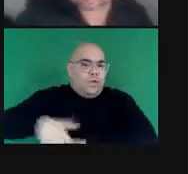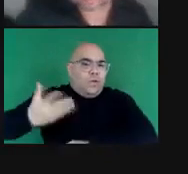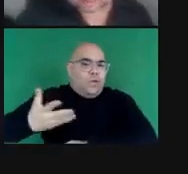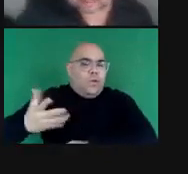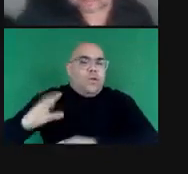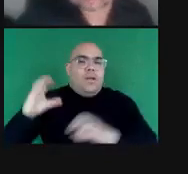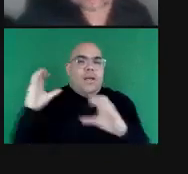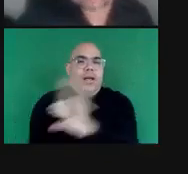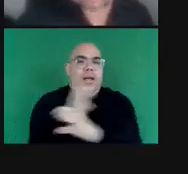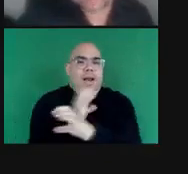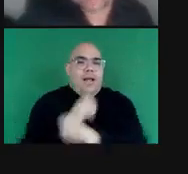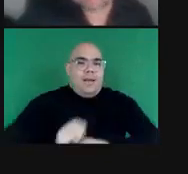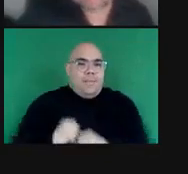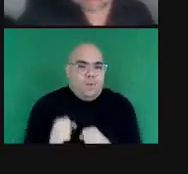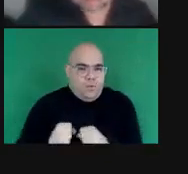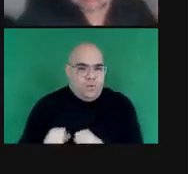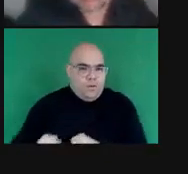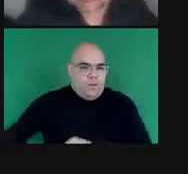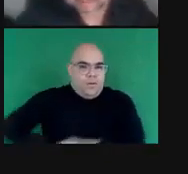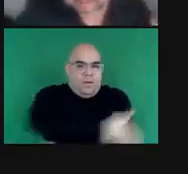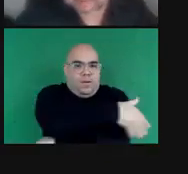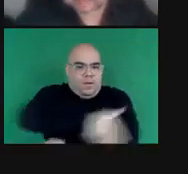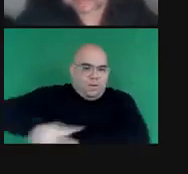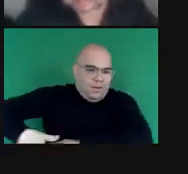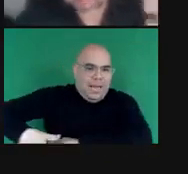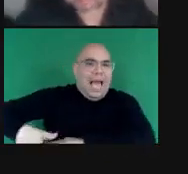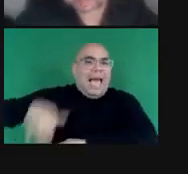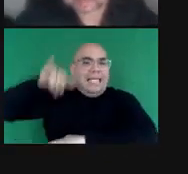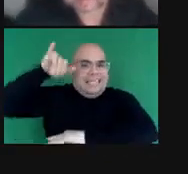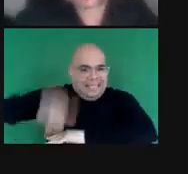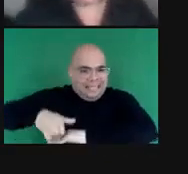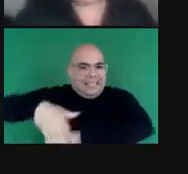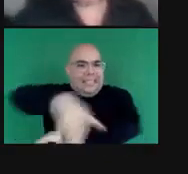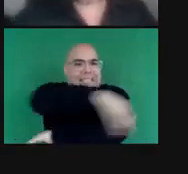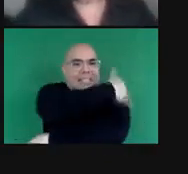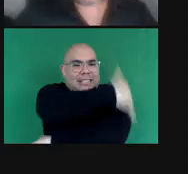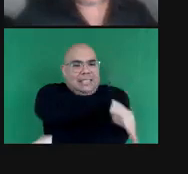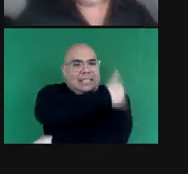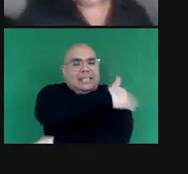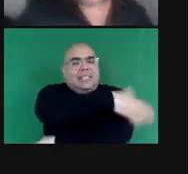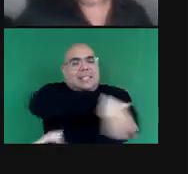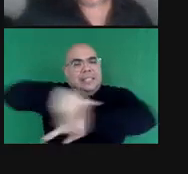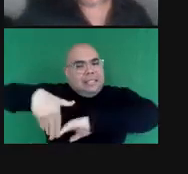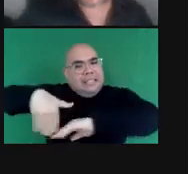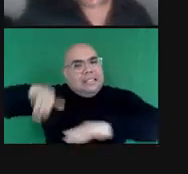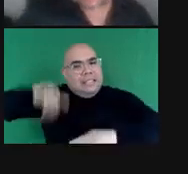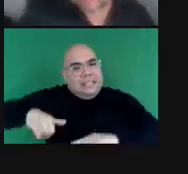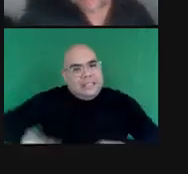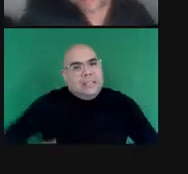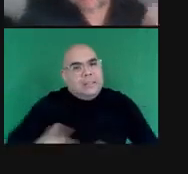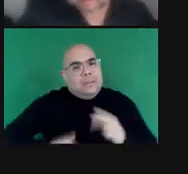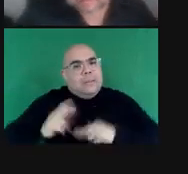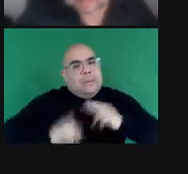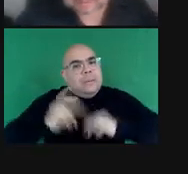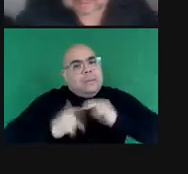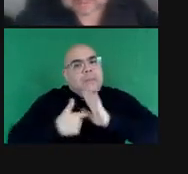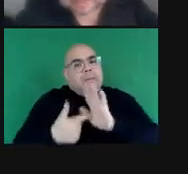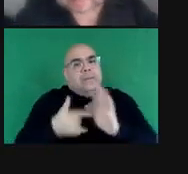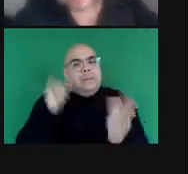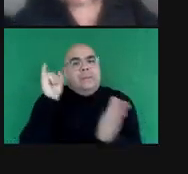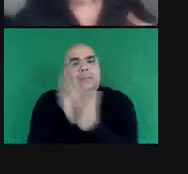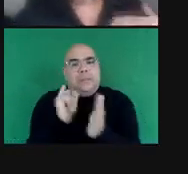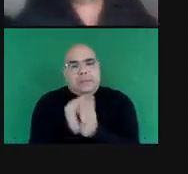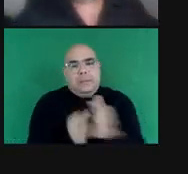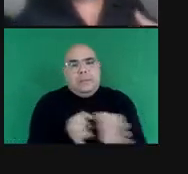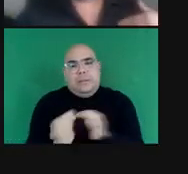Caracas en Bogotá, un poco como para definir ese poder tan enorme de este señor en sus trazados. Hago una investigación sobre